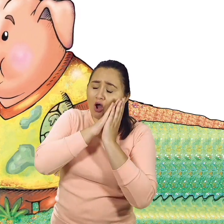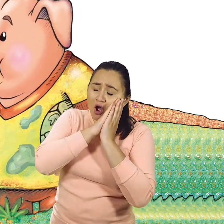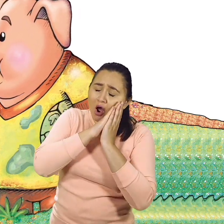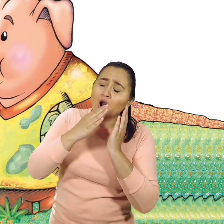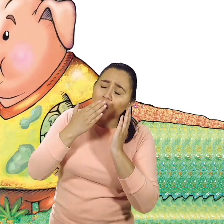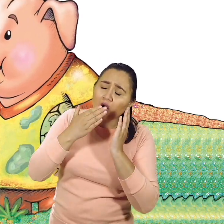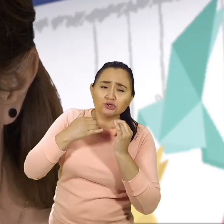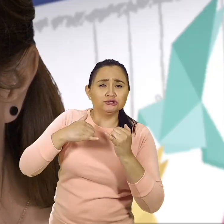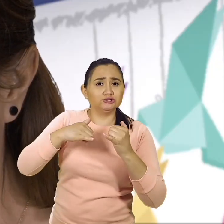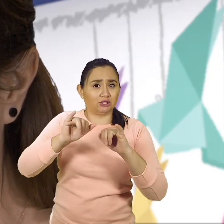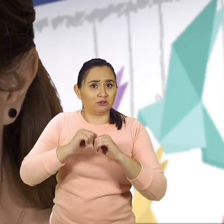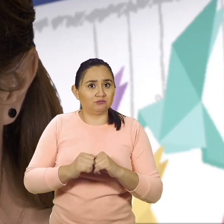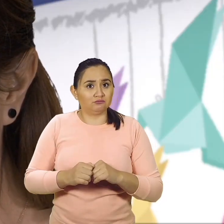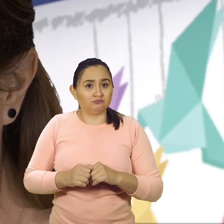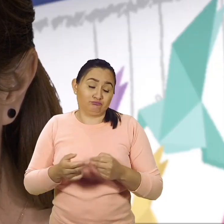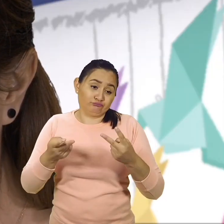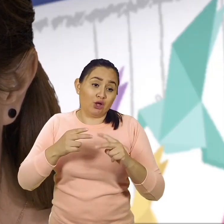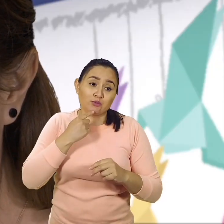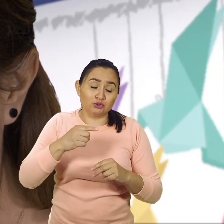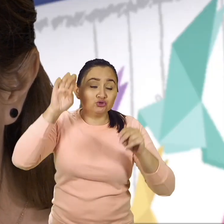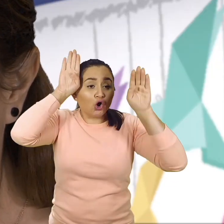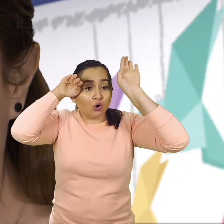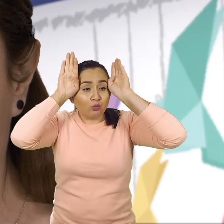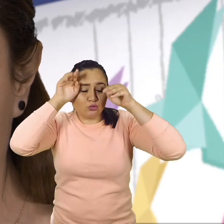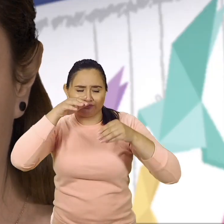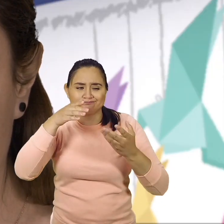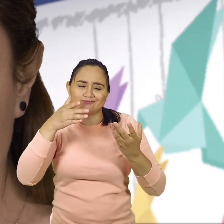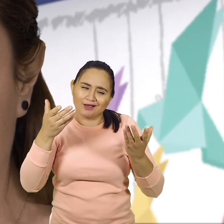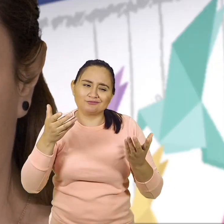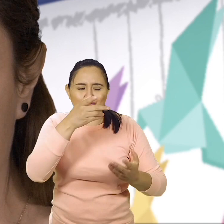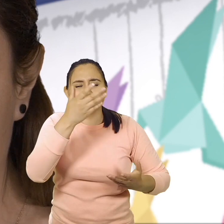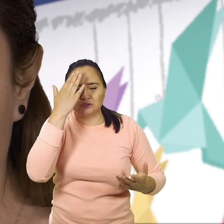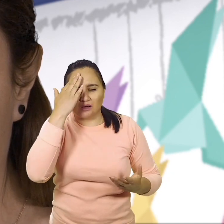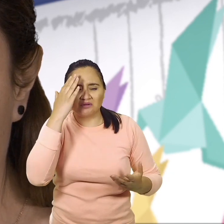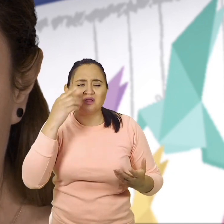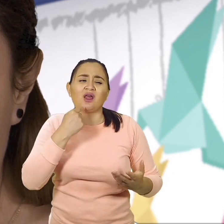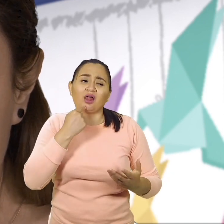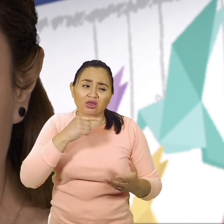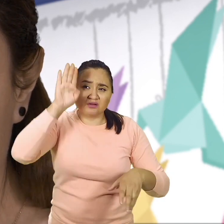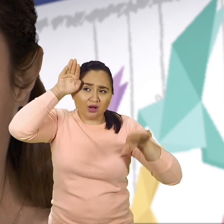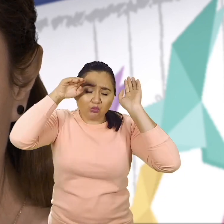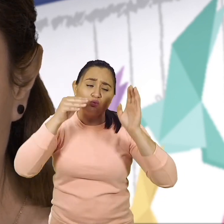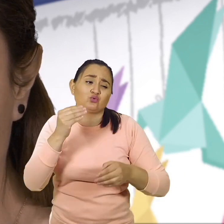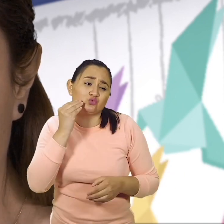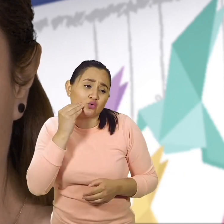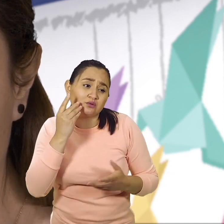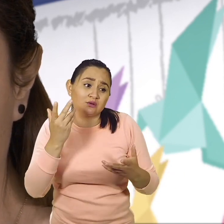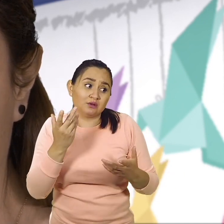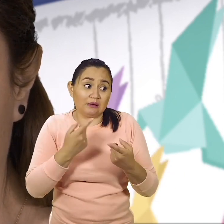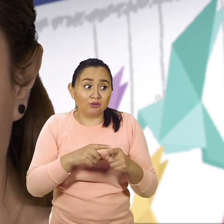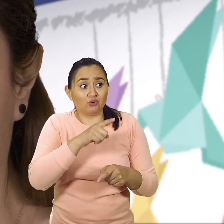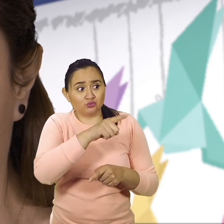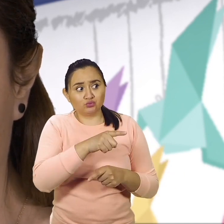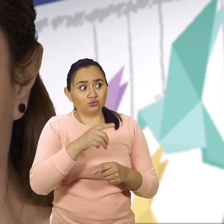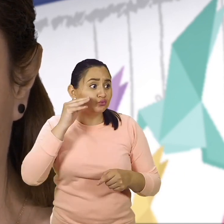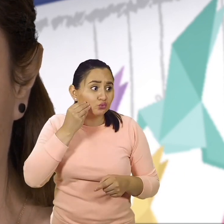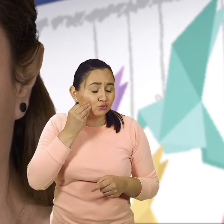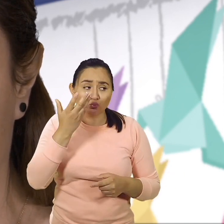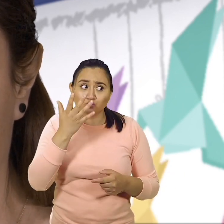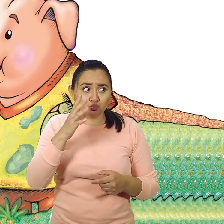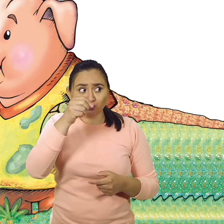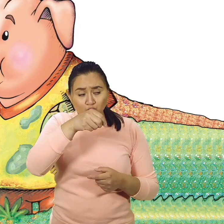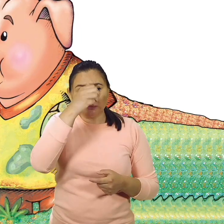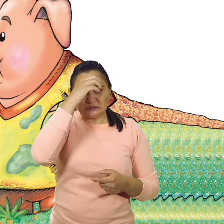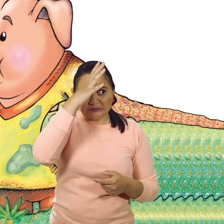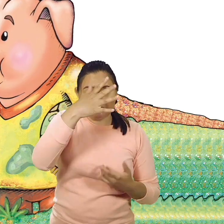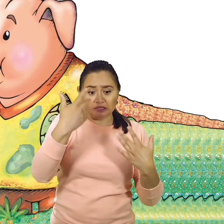sábanas. Y dicen que los burros... Bueno, tú sabes. Y ya ves, eres uno de los pocos de la clase que ya han aprendido a